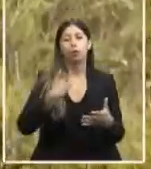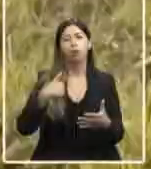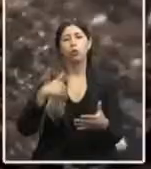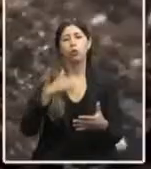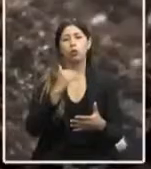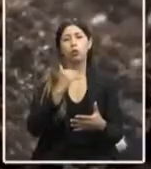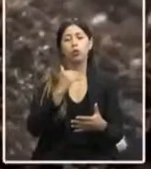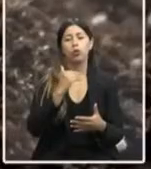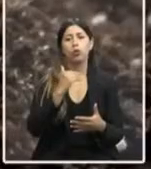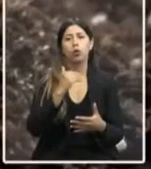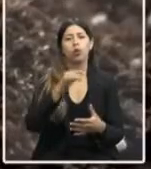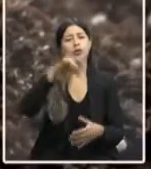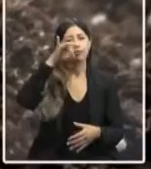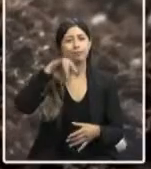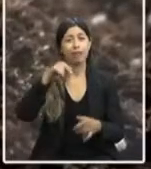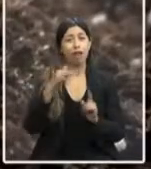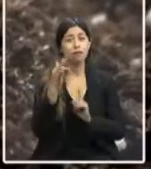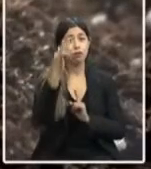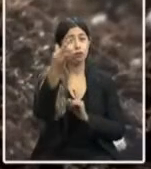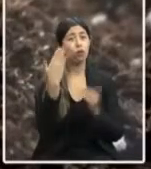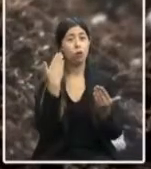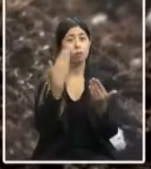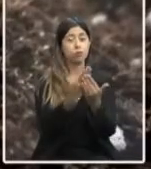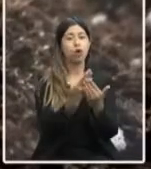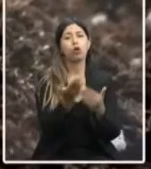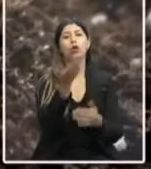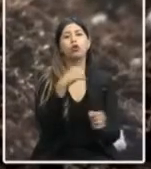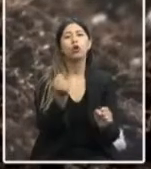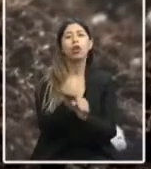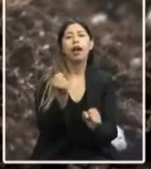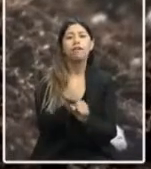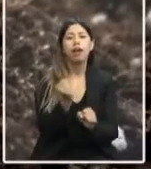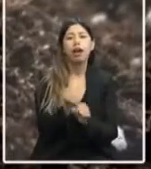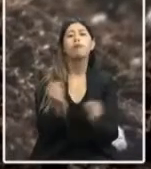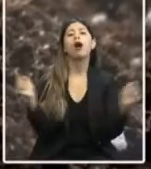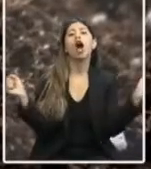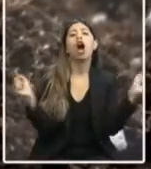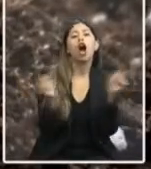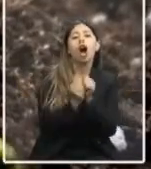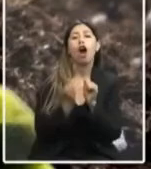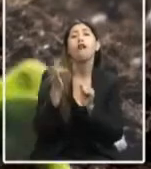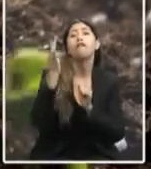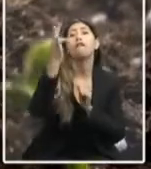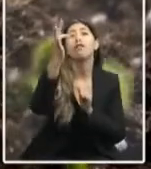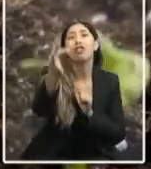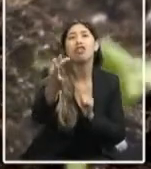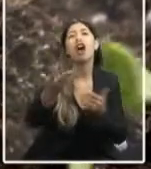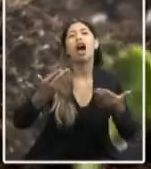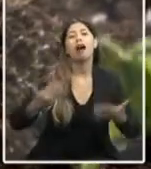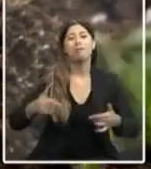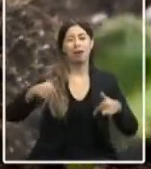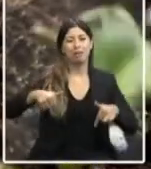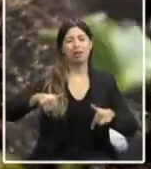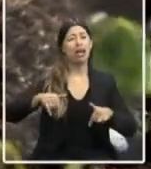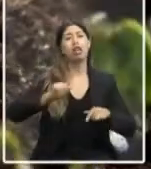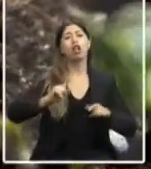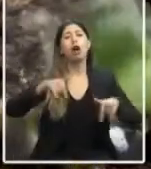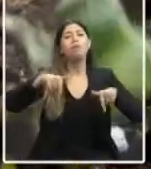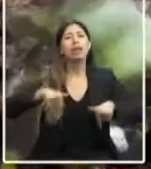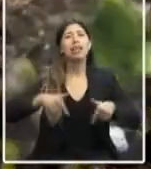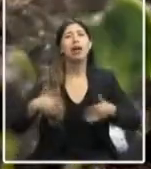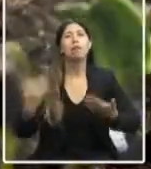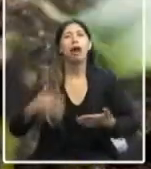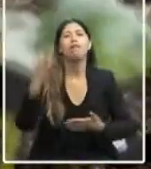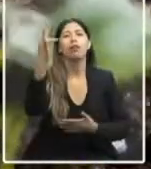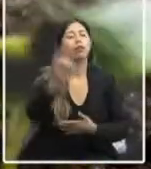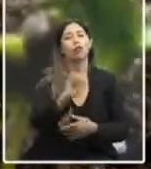hacer caso de ese futuro que se nos viene encima. Nosotros trabajamos con el futuro para el presente, no trabajamos con el presente para el futuro. Con